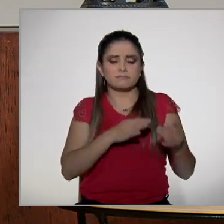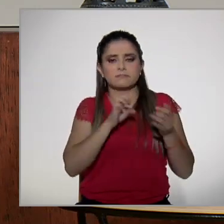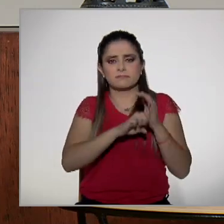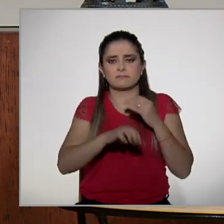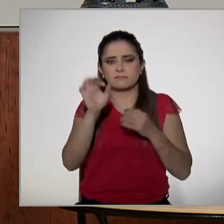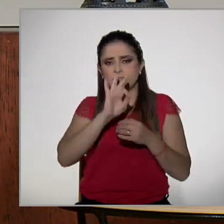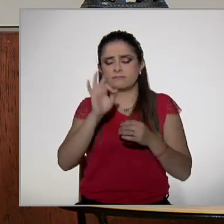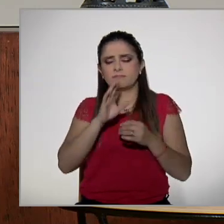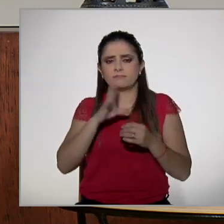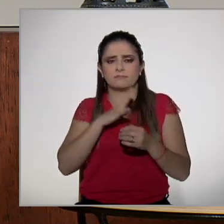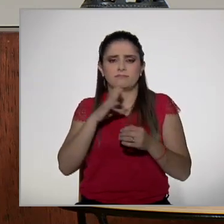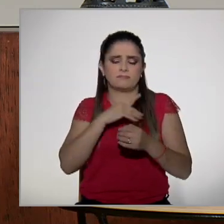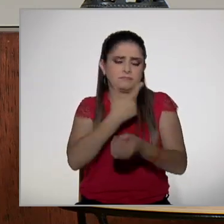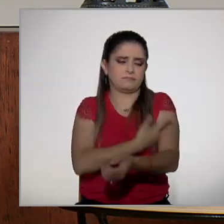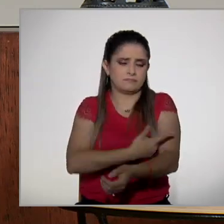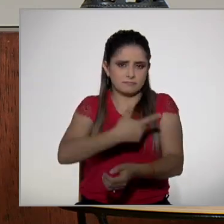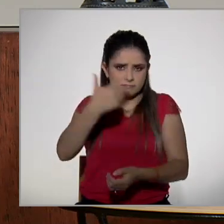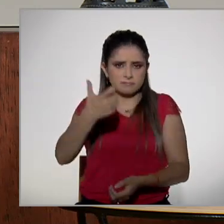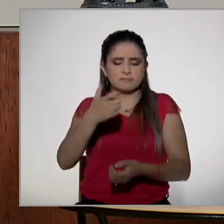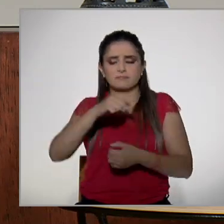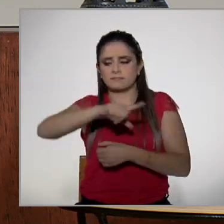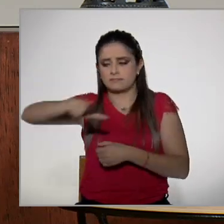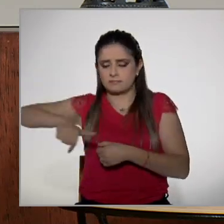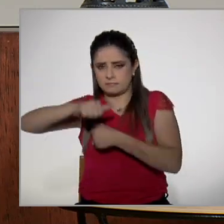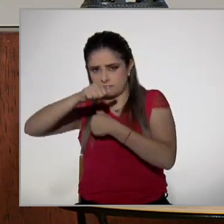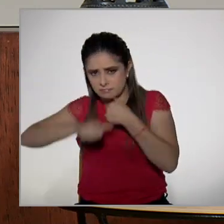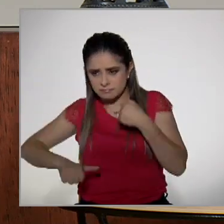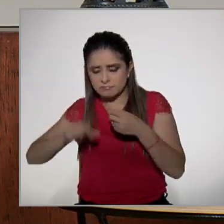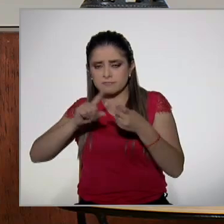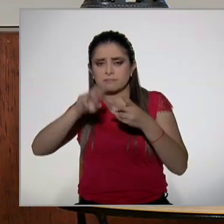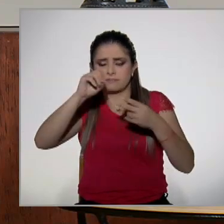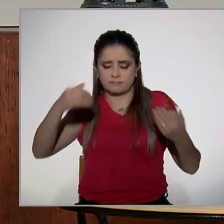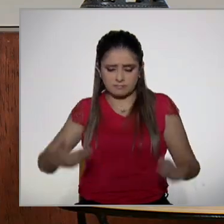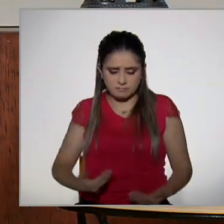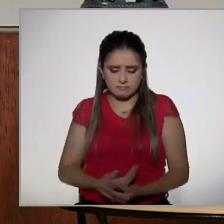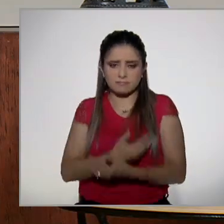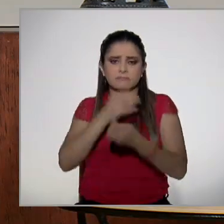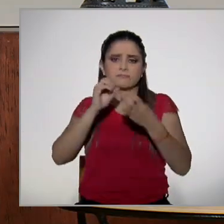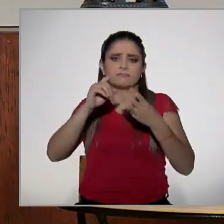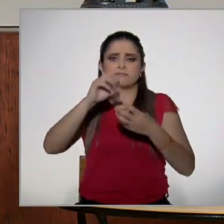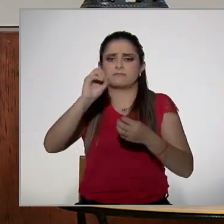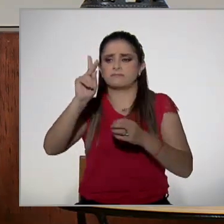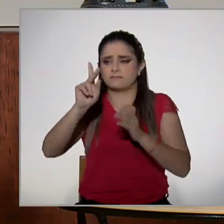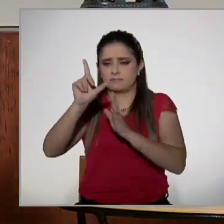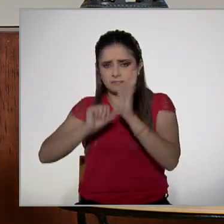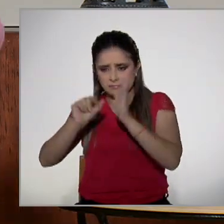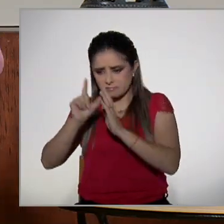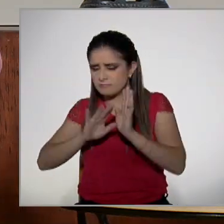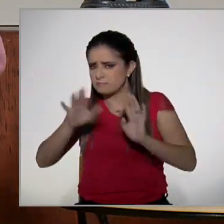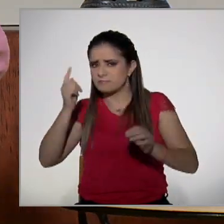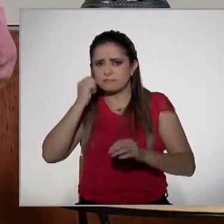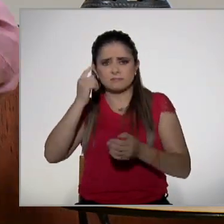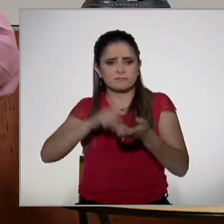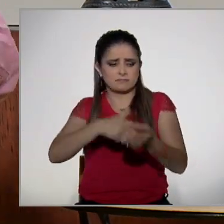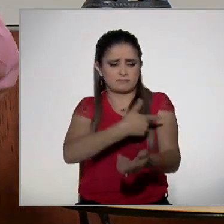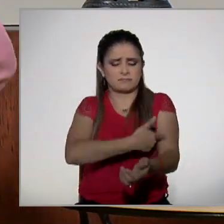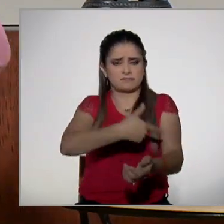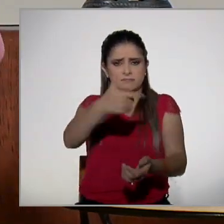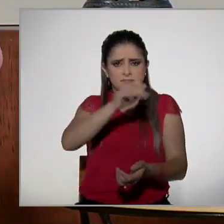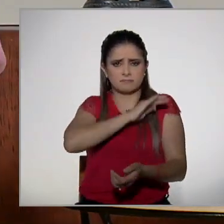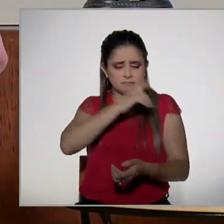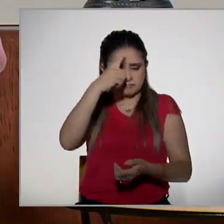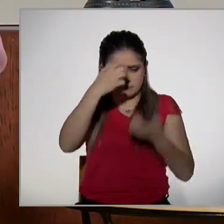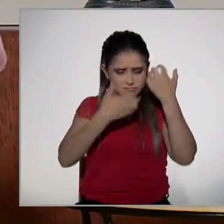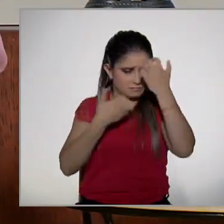contraindicación con telas en el preoperatorio tú lo pueden hacer desde que nada y como dicen es parte de los estudios generales y después de esto